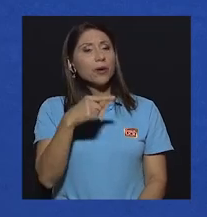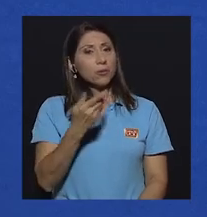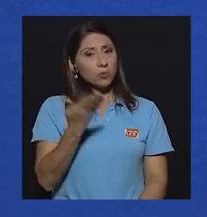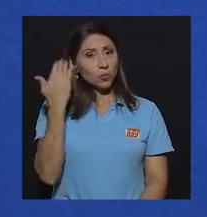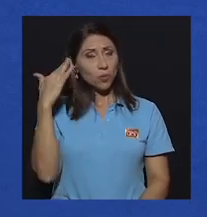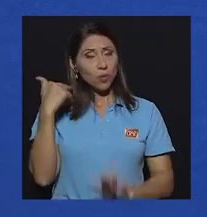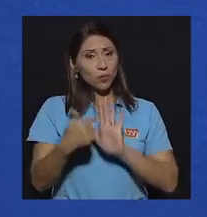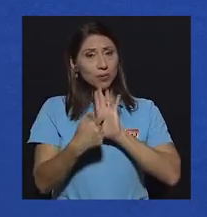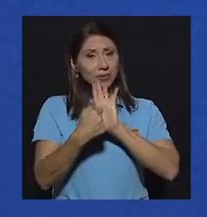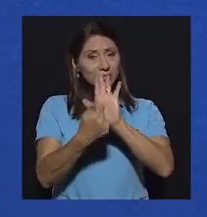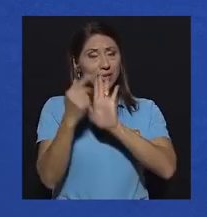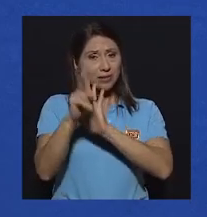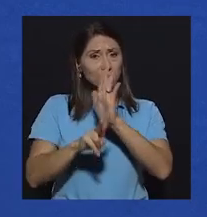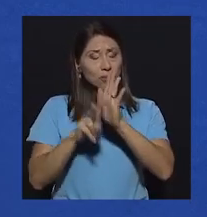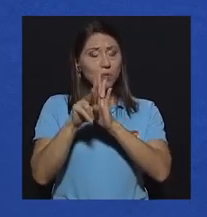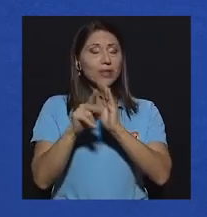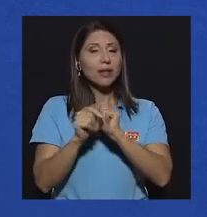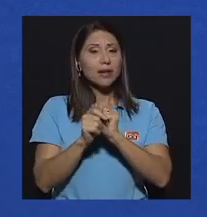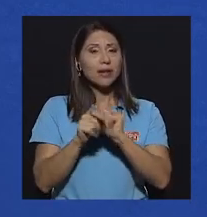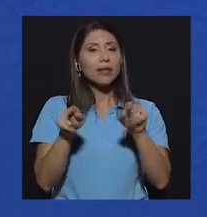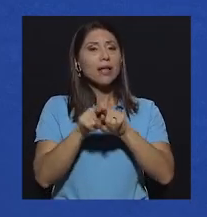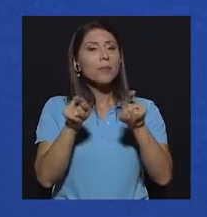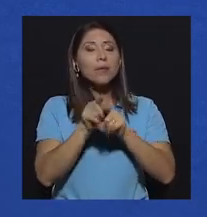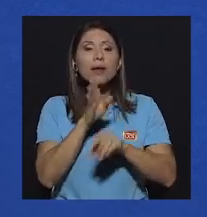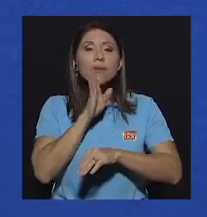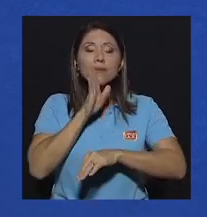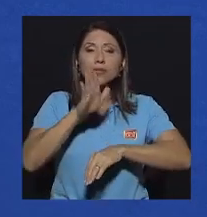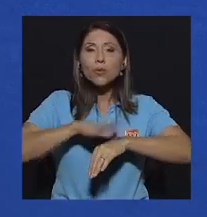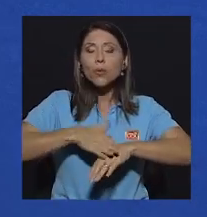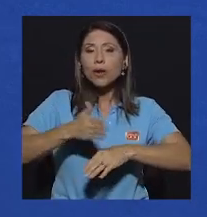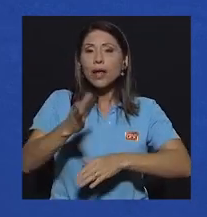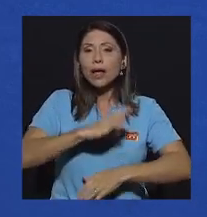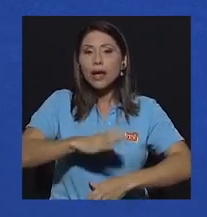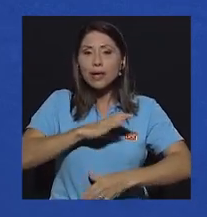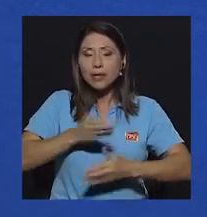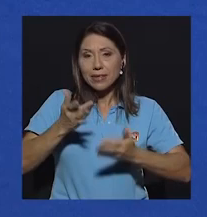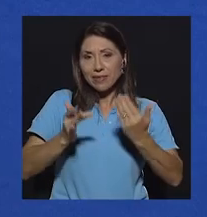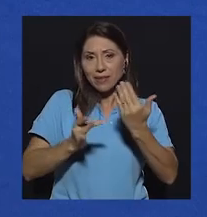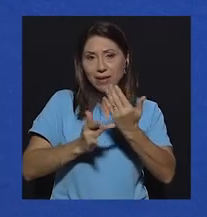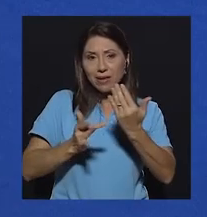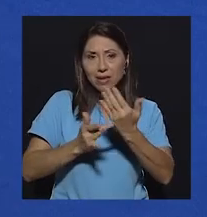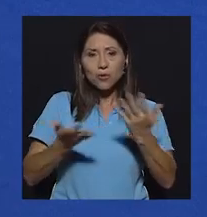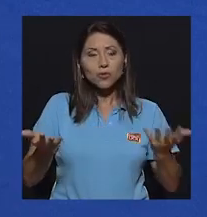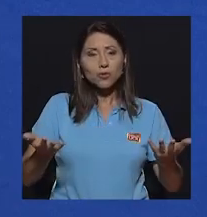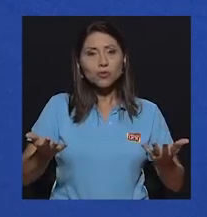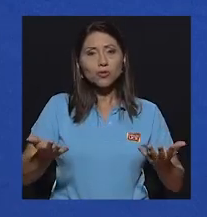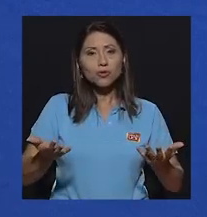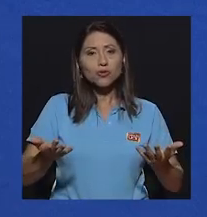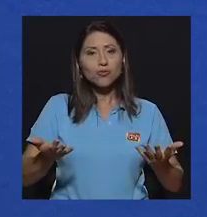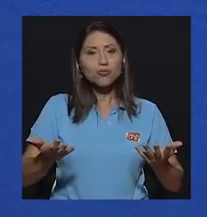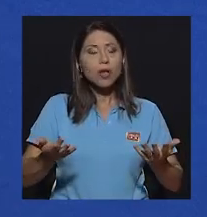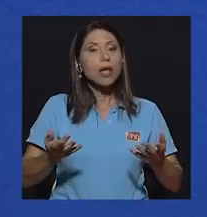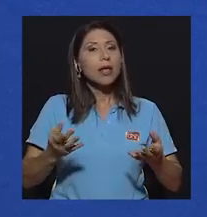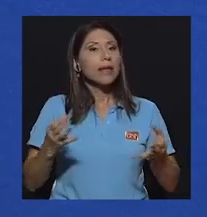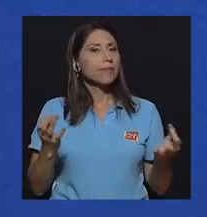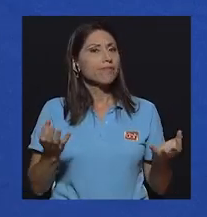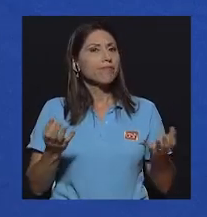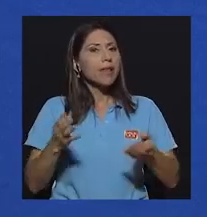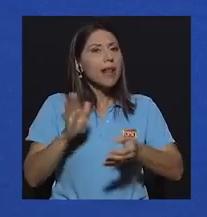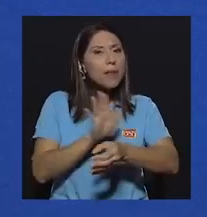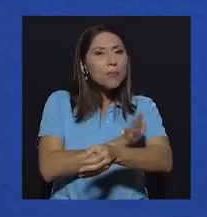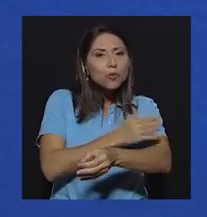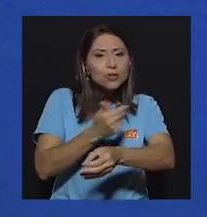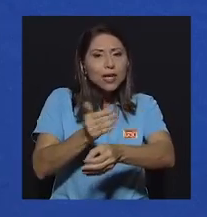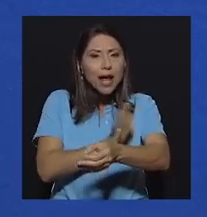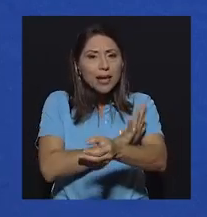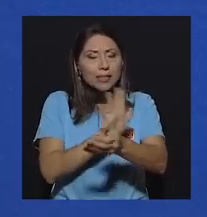Resaltabas cuando presentaste el documental también algunos aspectos técnicos, ¿verdad? O la musicalización, que me